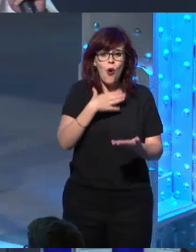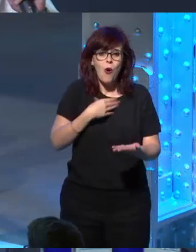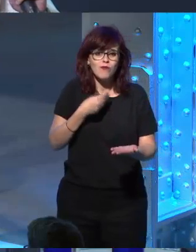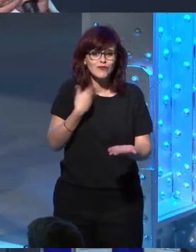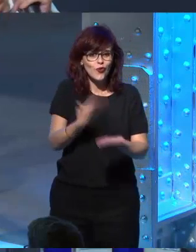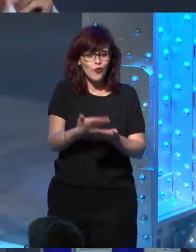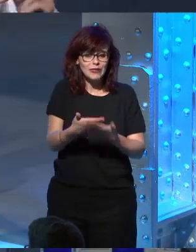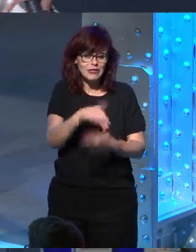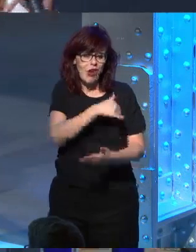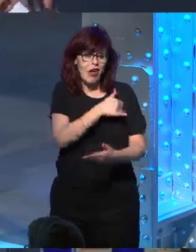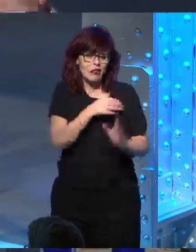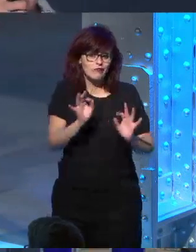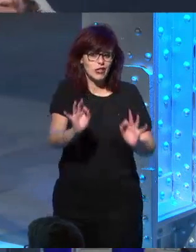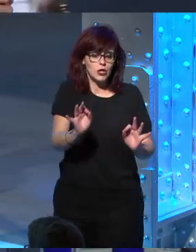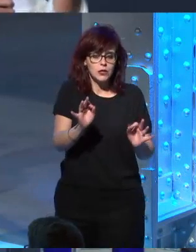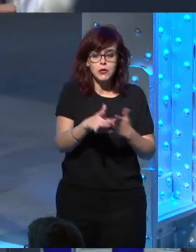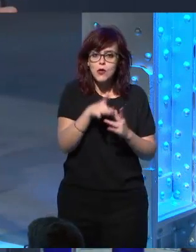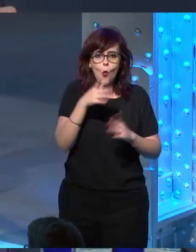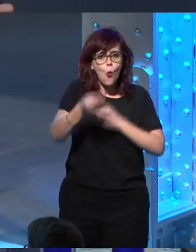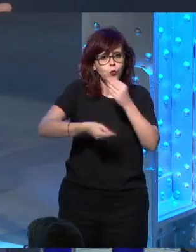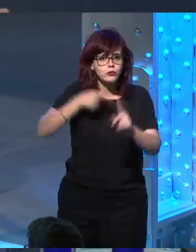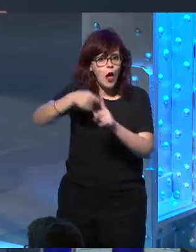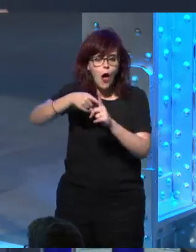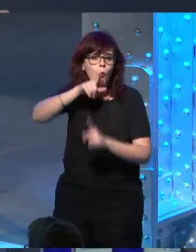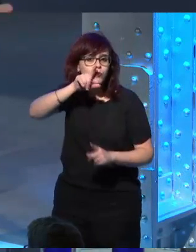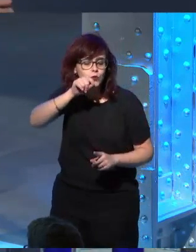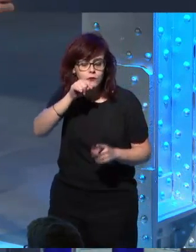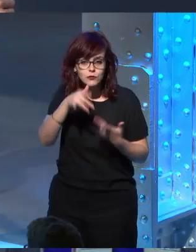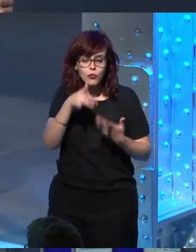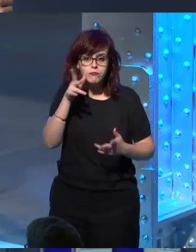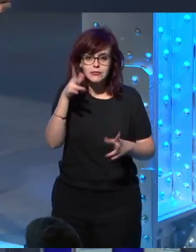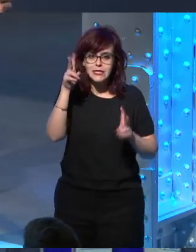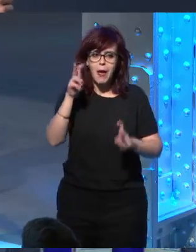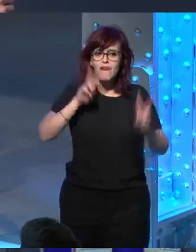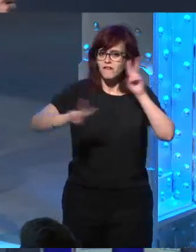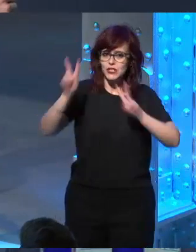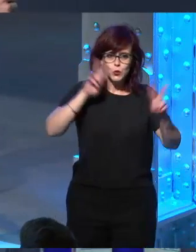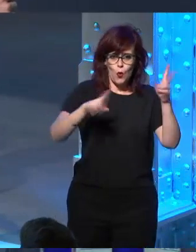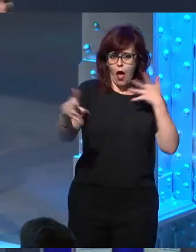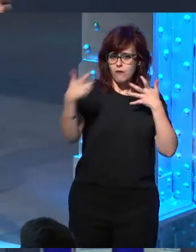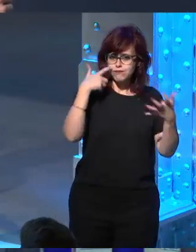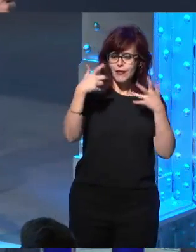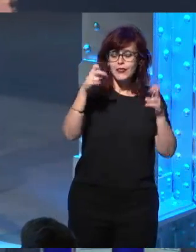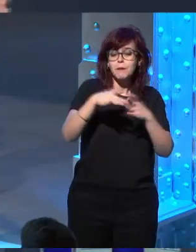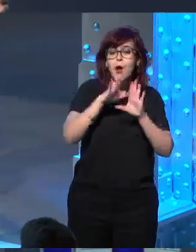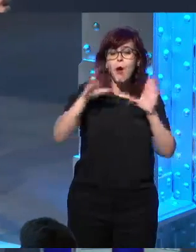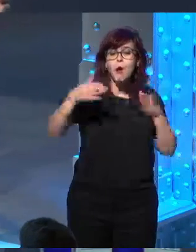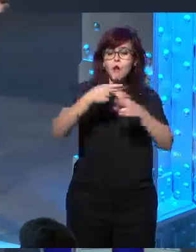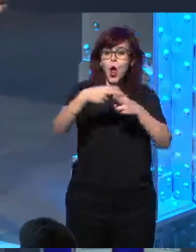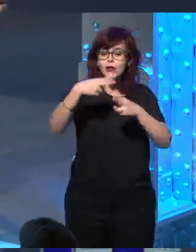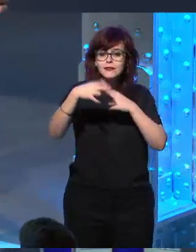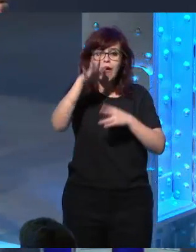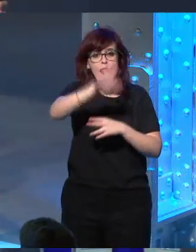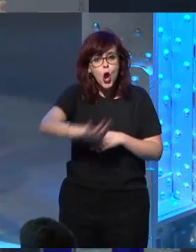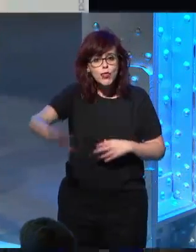académicos y que utilizan pues medios como Twitter y, como veis en la pantalla, cuestiones muy visuales, es decir, que expliquemos pues la nueva política de Oriente Medio como este